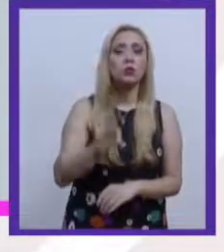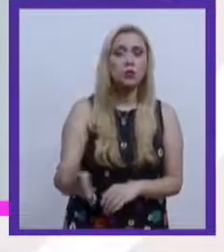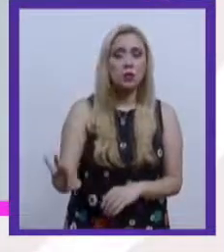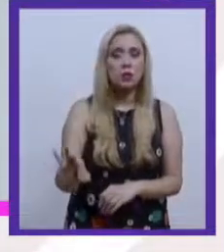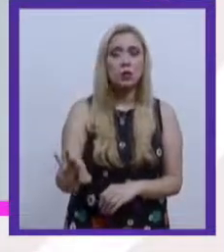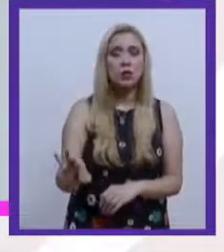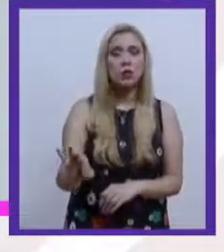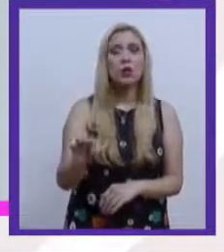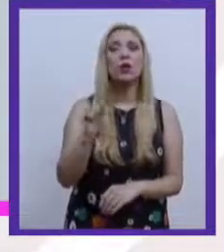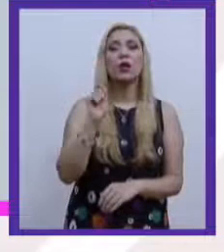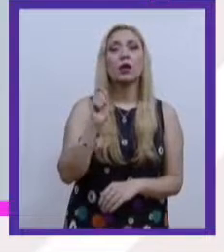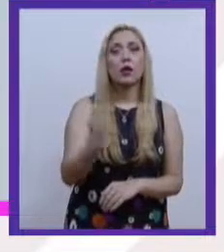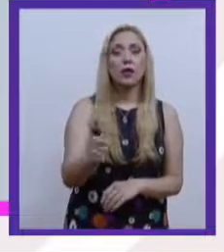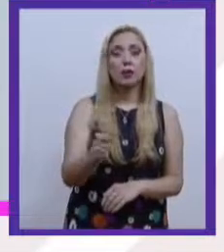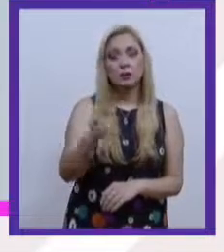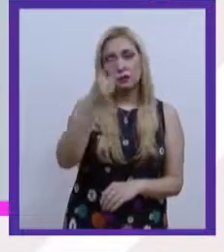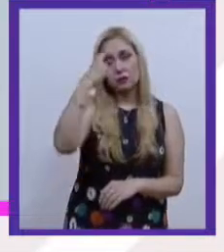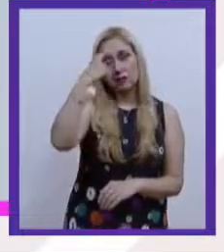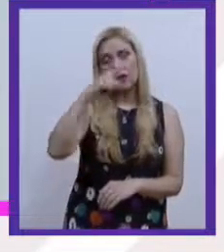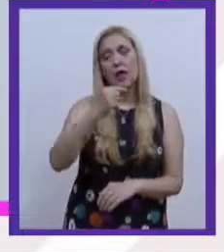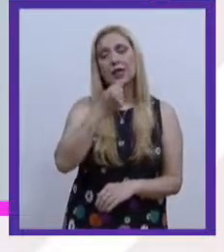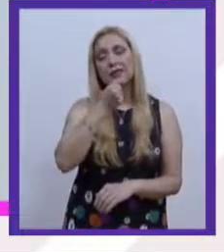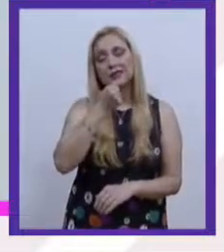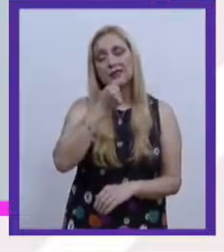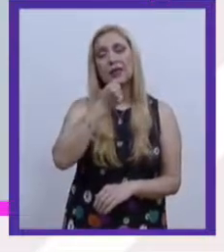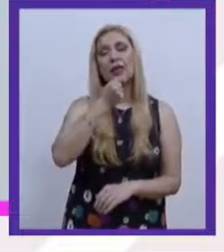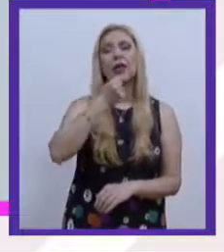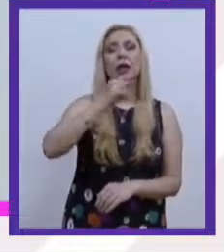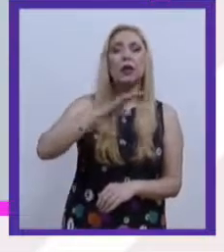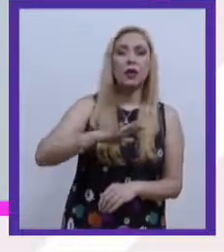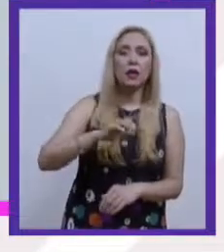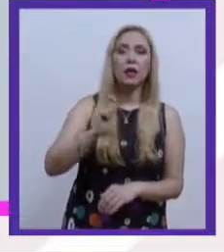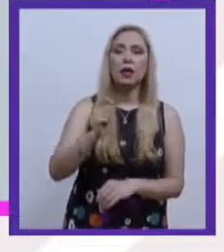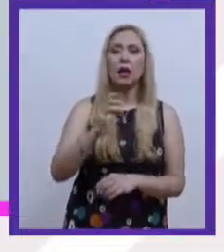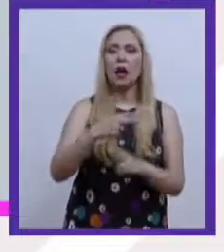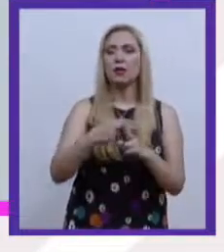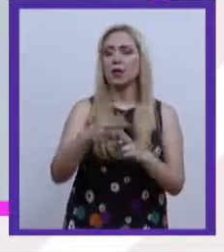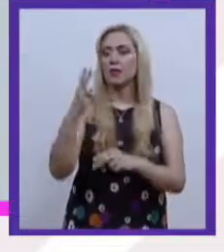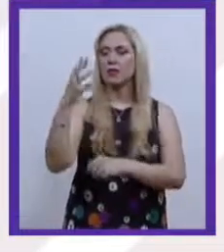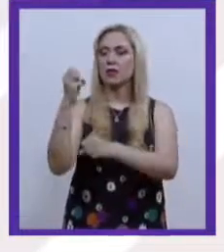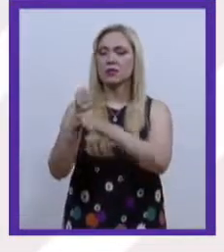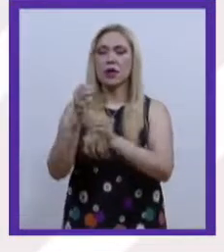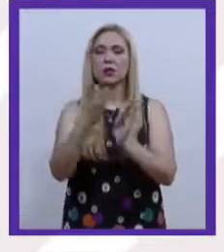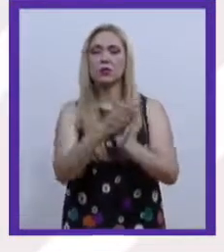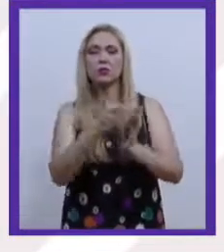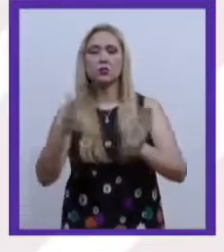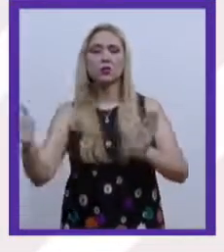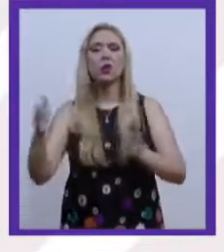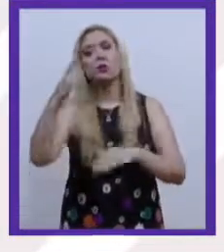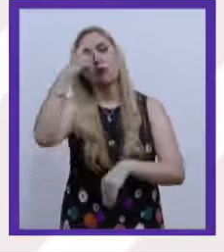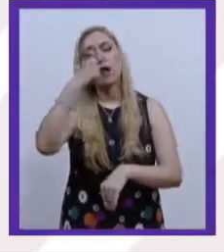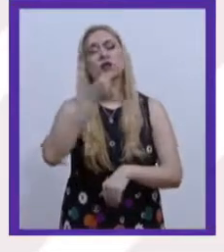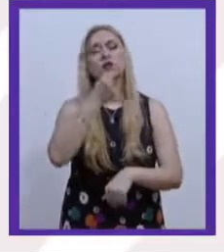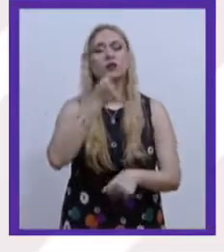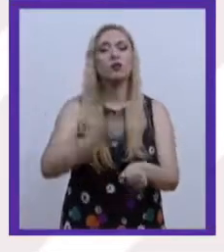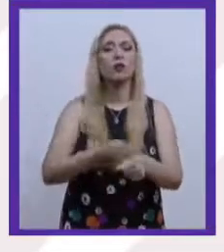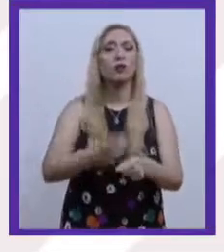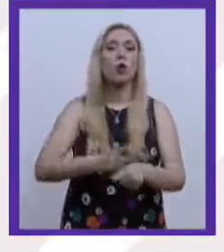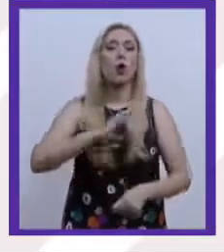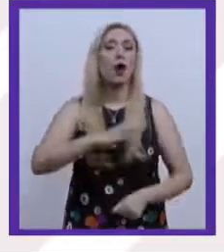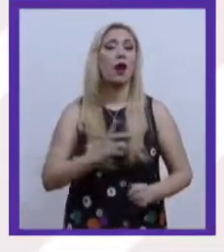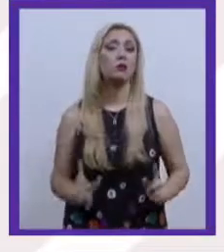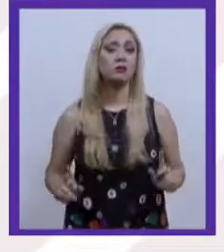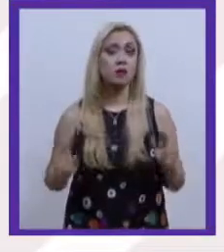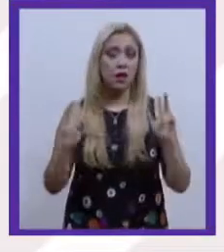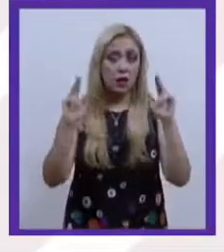años, para cuidado de niños y niñas con enfermedades terminales de cáncer, ¿no? O sea,